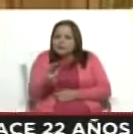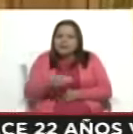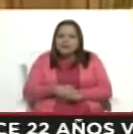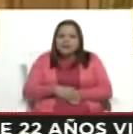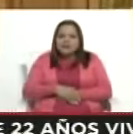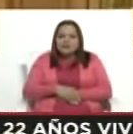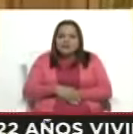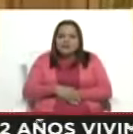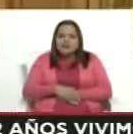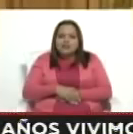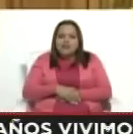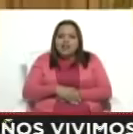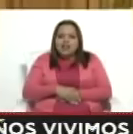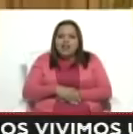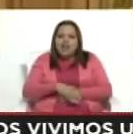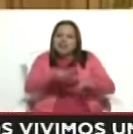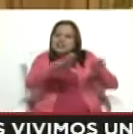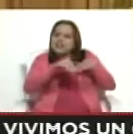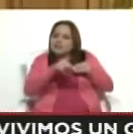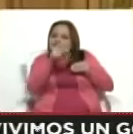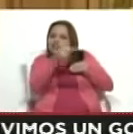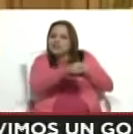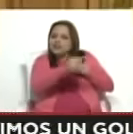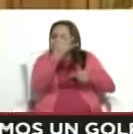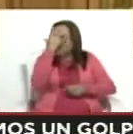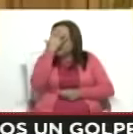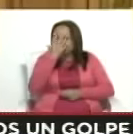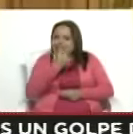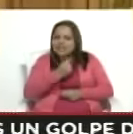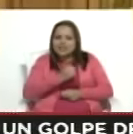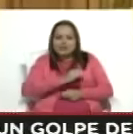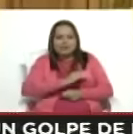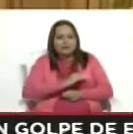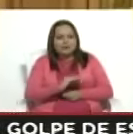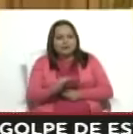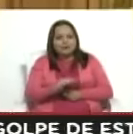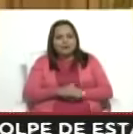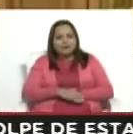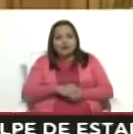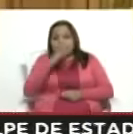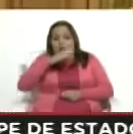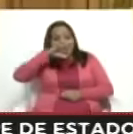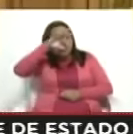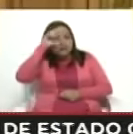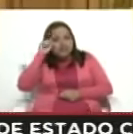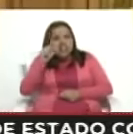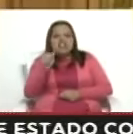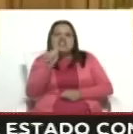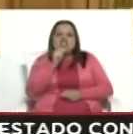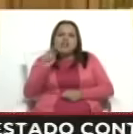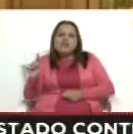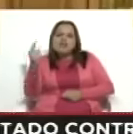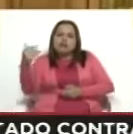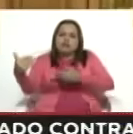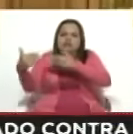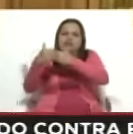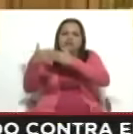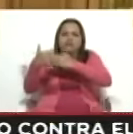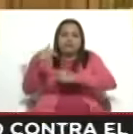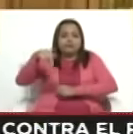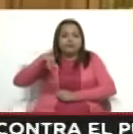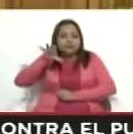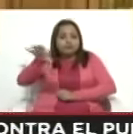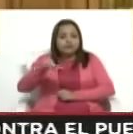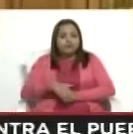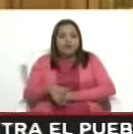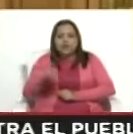caen en eso. Da tristeza. Que no entiendan quién es el enemigo principal de este país. Que no